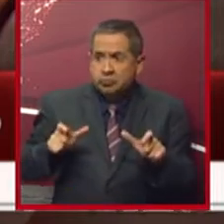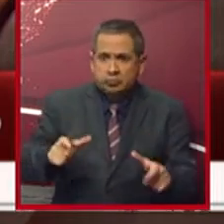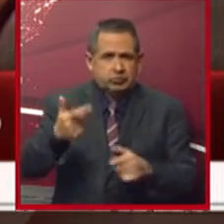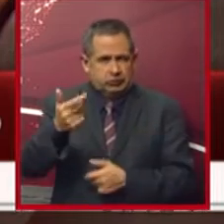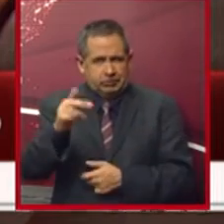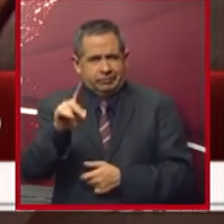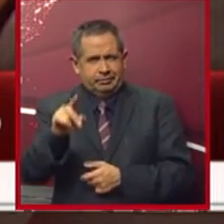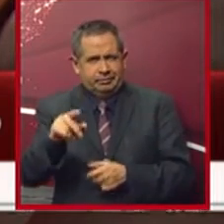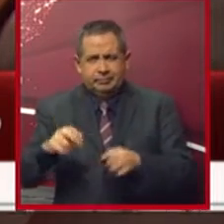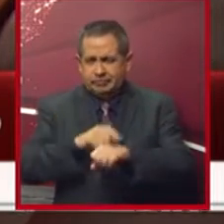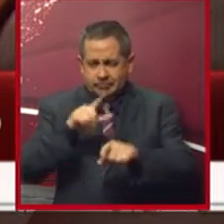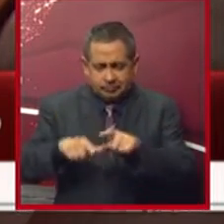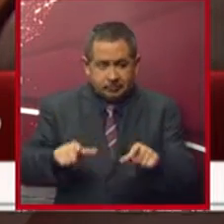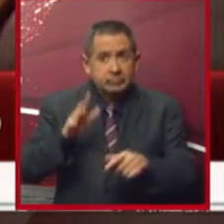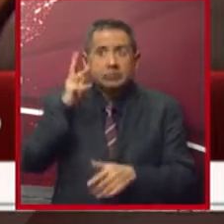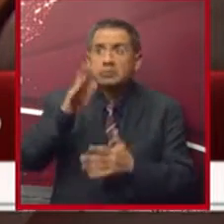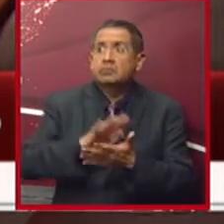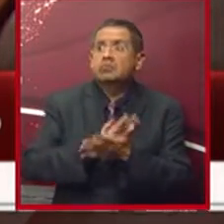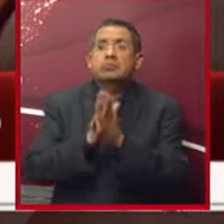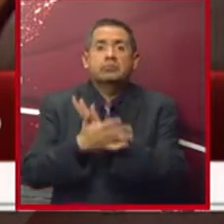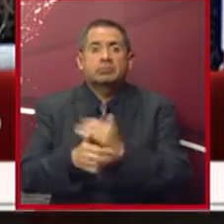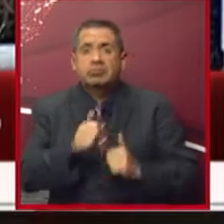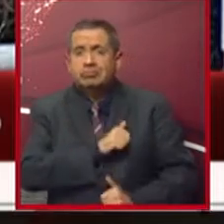transitará hacia la desmilitarización del país.